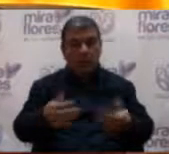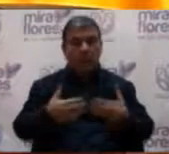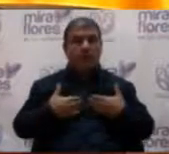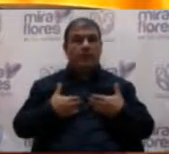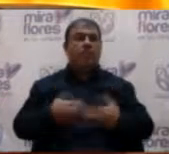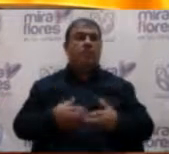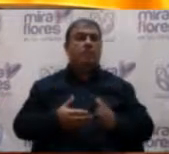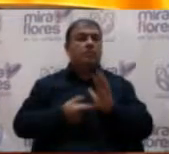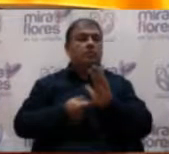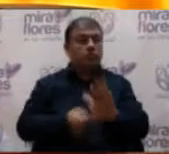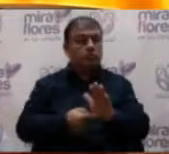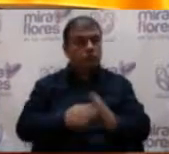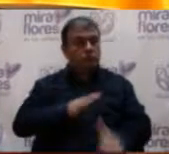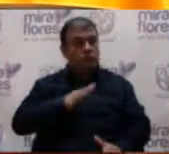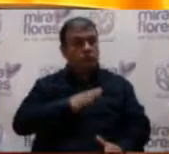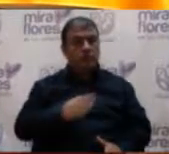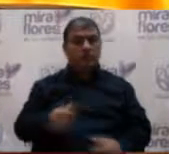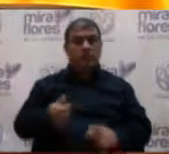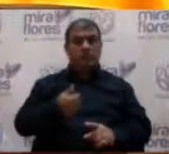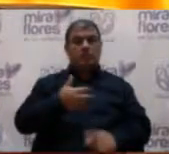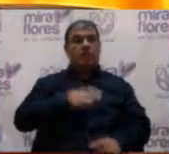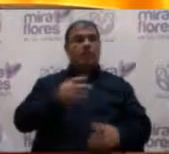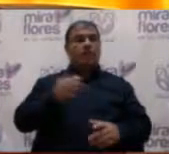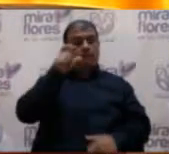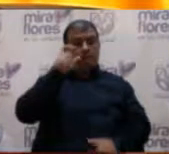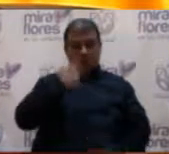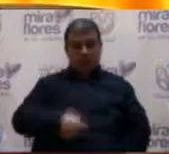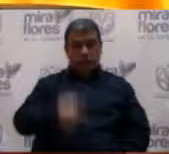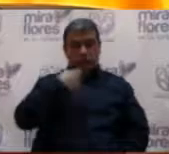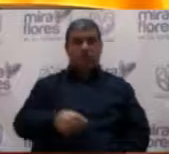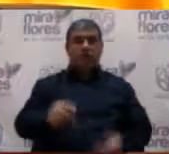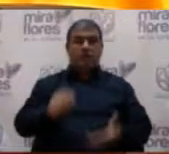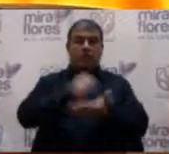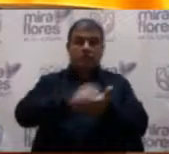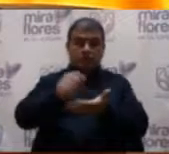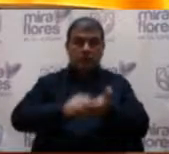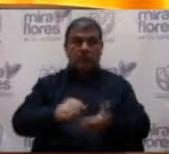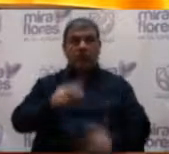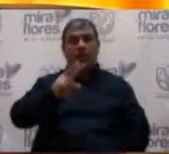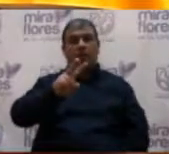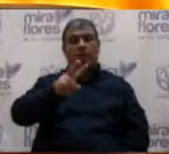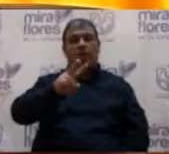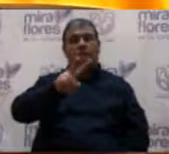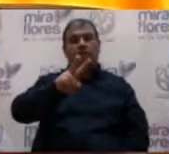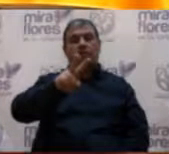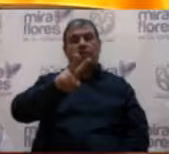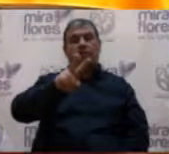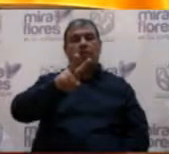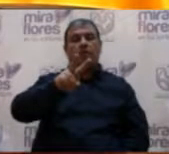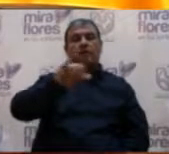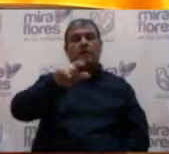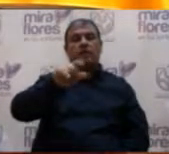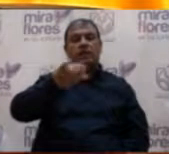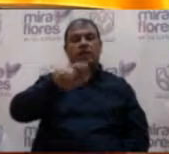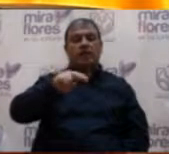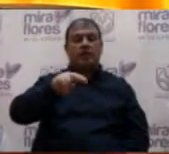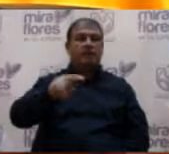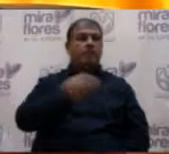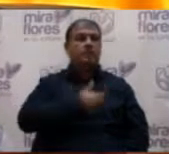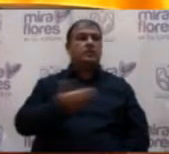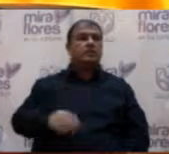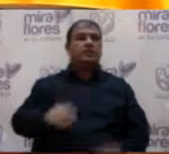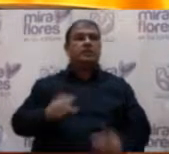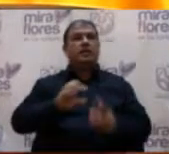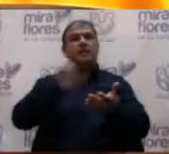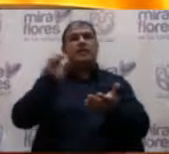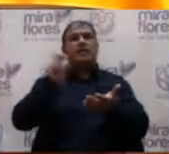mi consideración y estima personal. Atentamente, Virginia Bafigo de Pinillos, Presidente Ejecutivo de Salud.